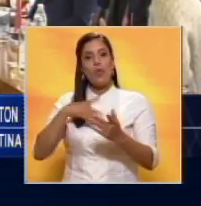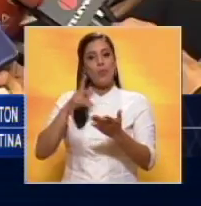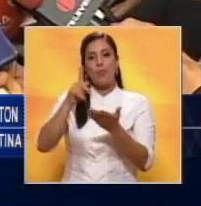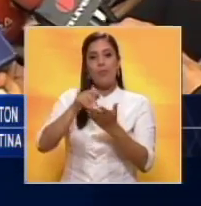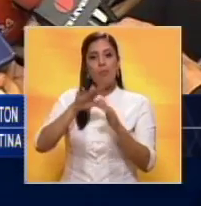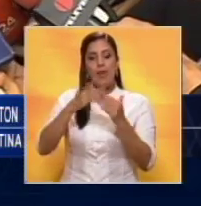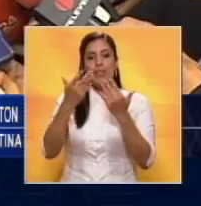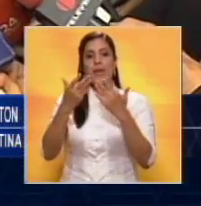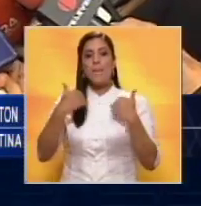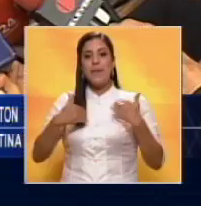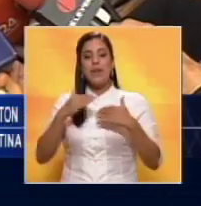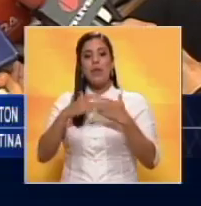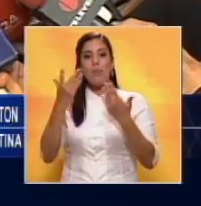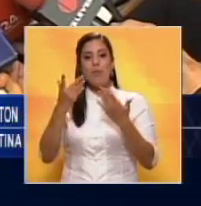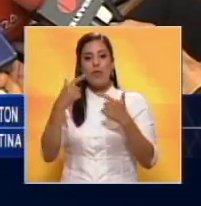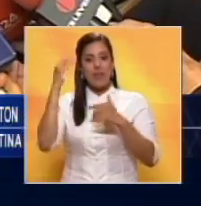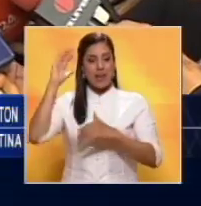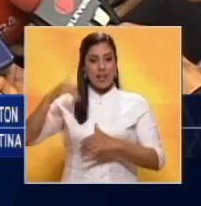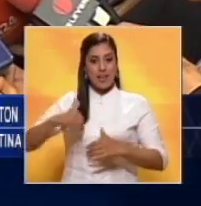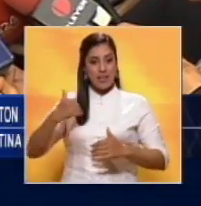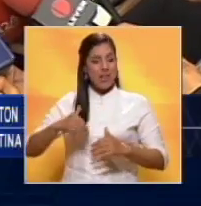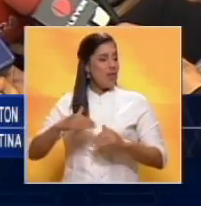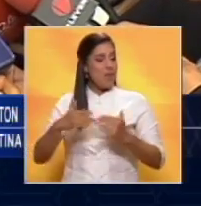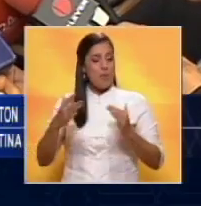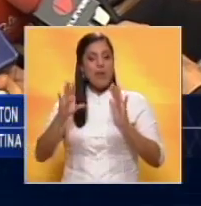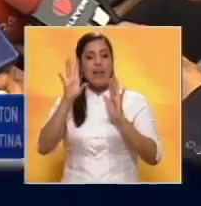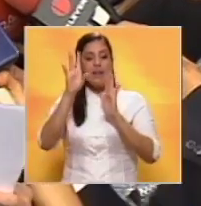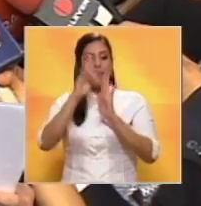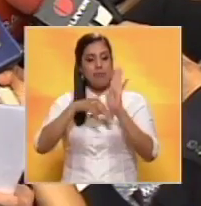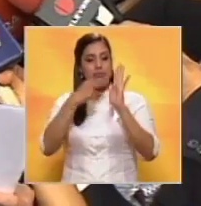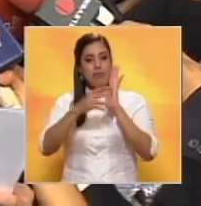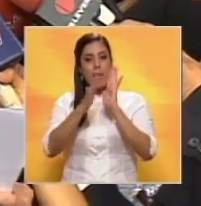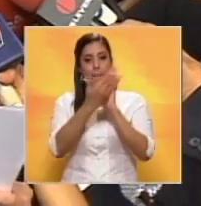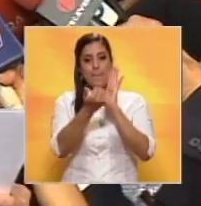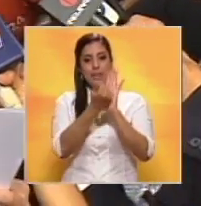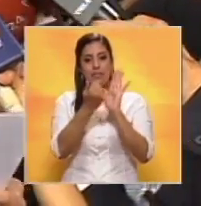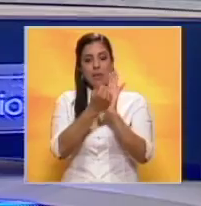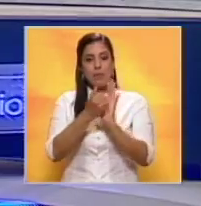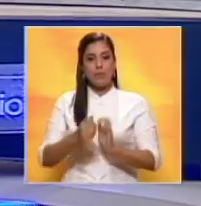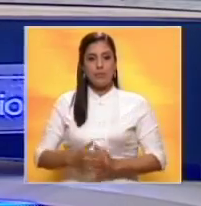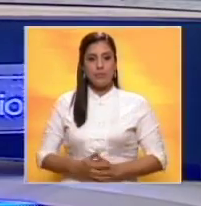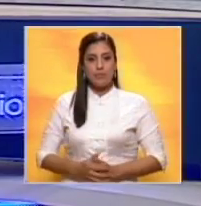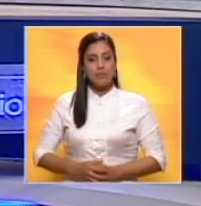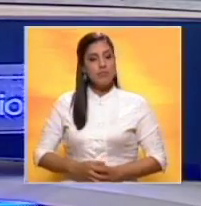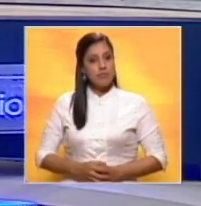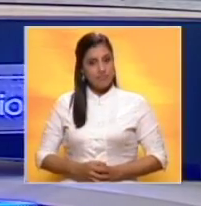pudo viajar este miércoles a este evento en Argentina porque le fue anulado el pasaporte.